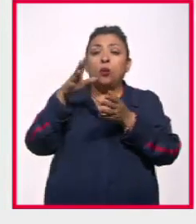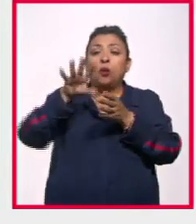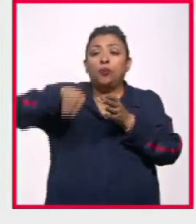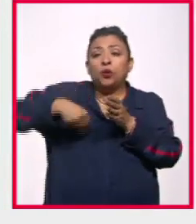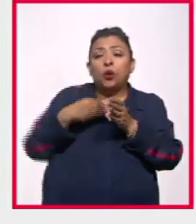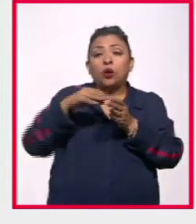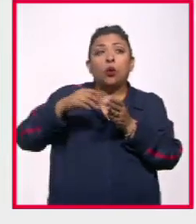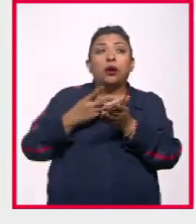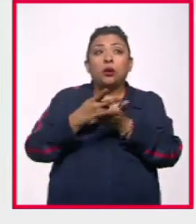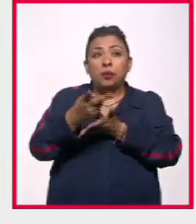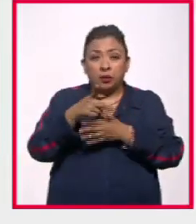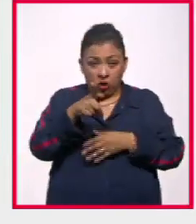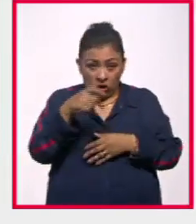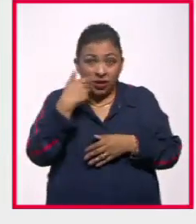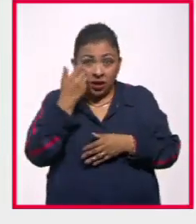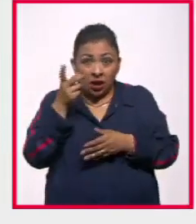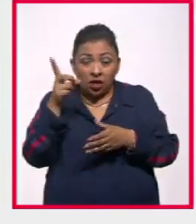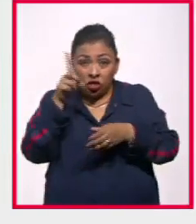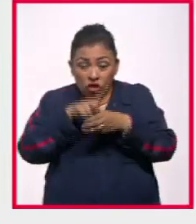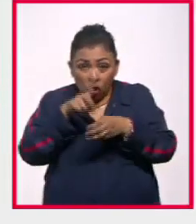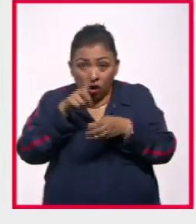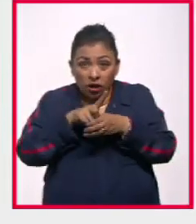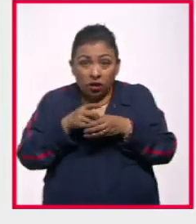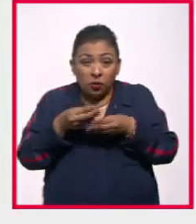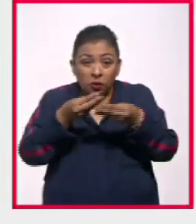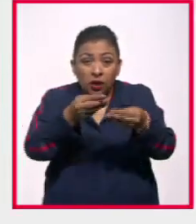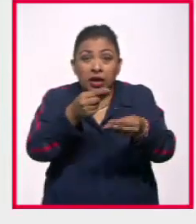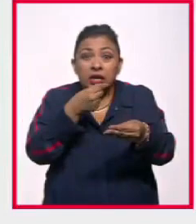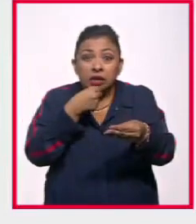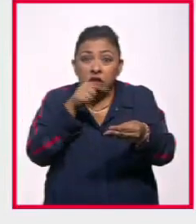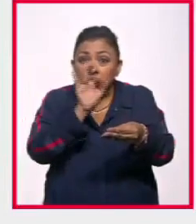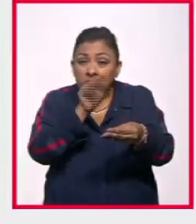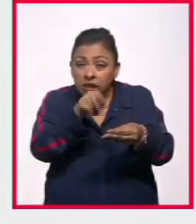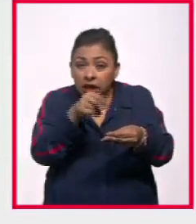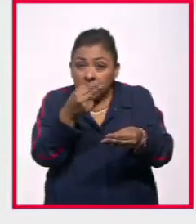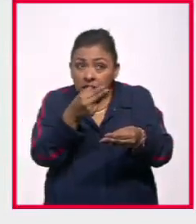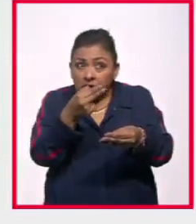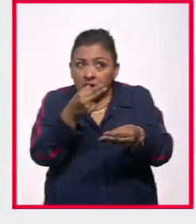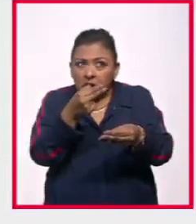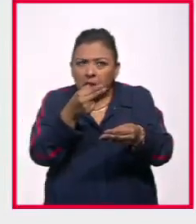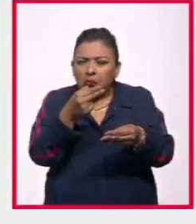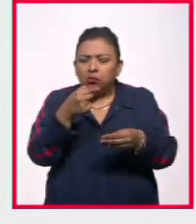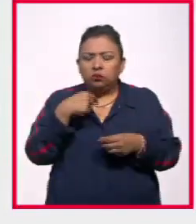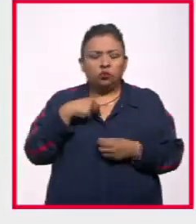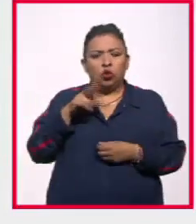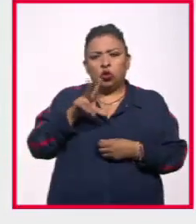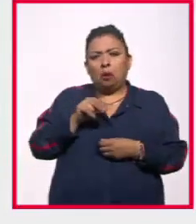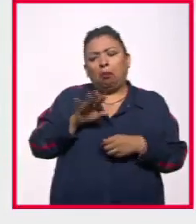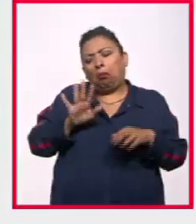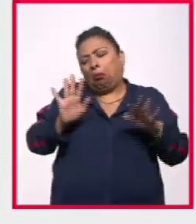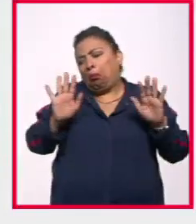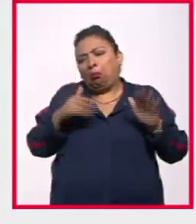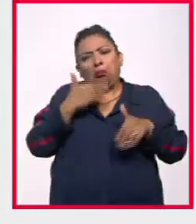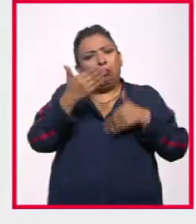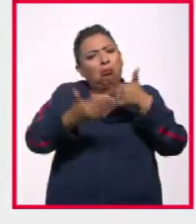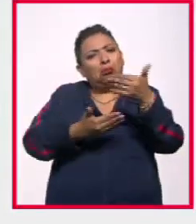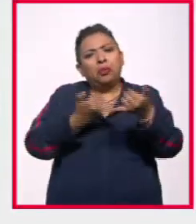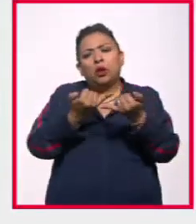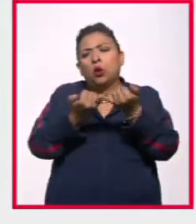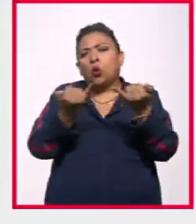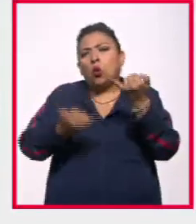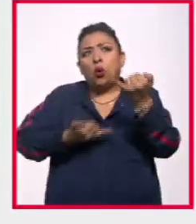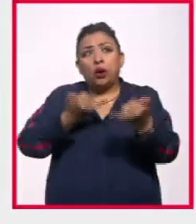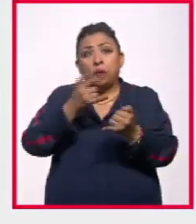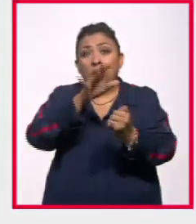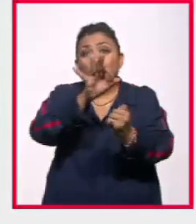les dicen, oye, ¿quieres donar estos premios virtualmente a un niño que a lo mejor los necesita? Si el niño dice que no, no pasa nada y sigue jugando. Pero al final